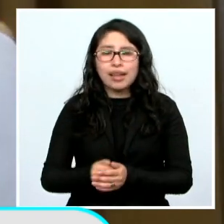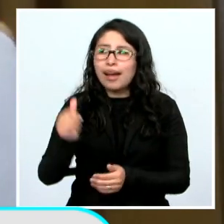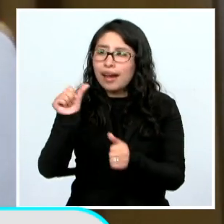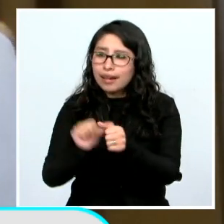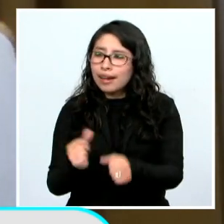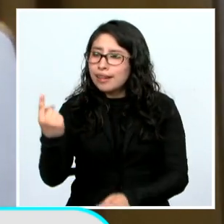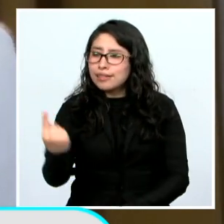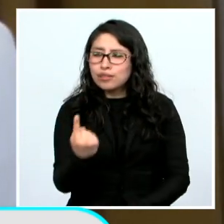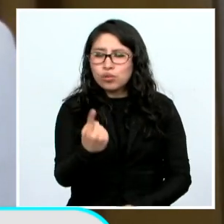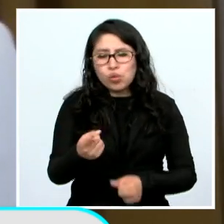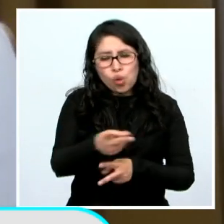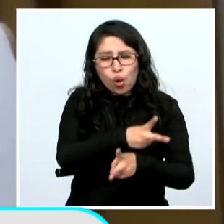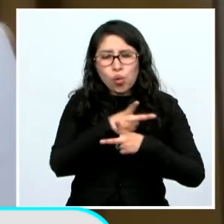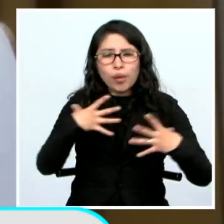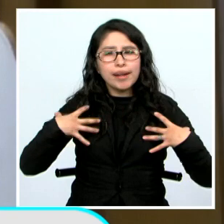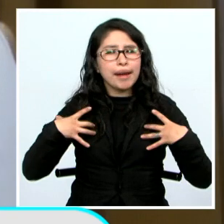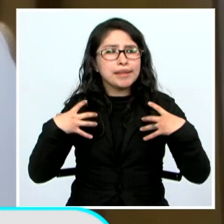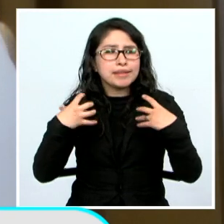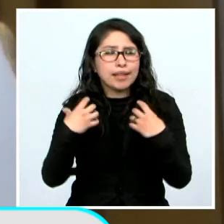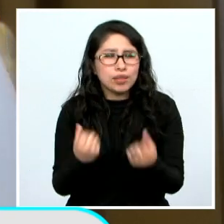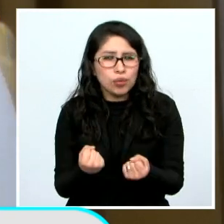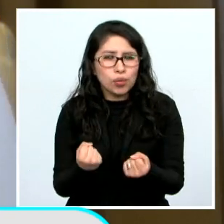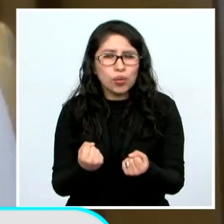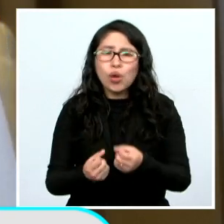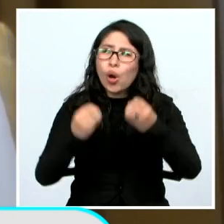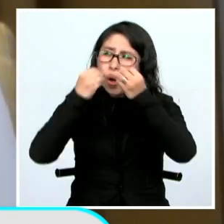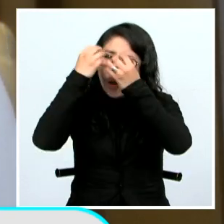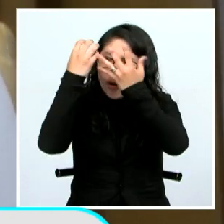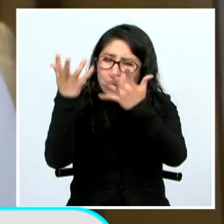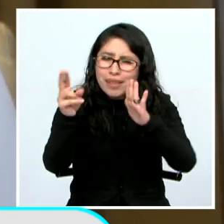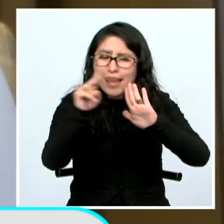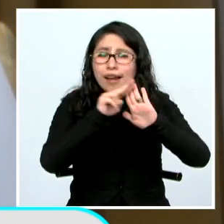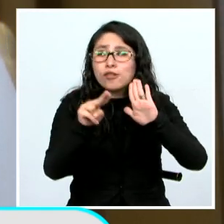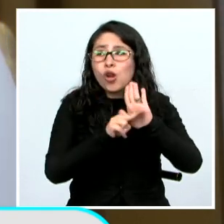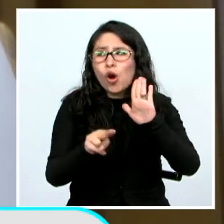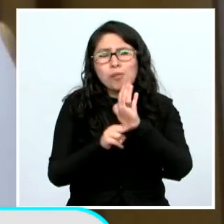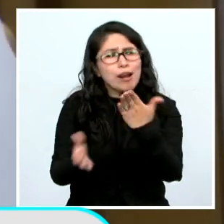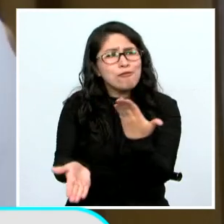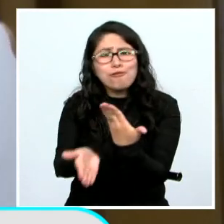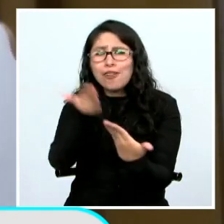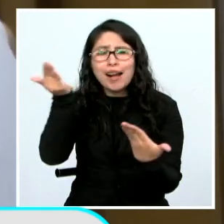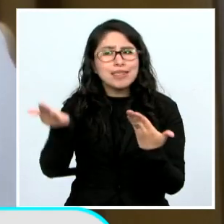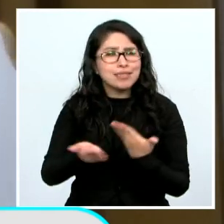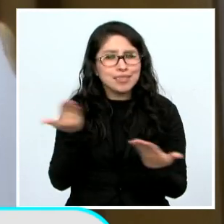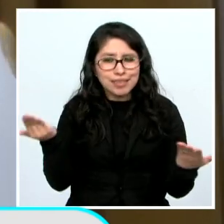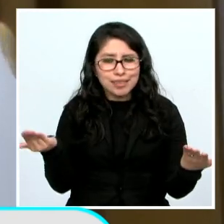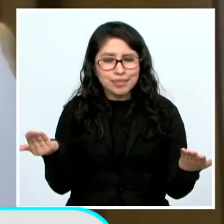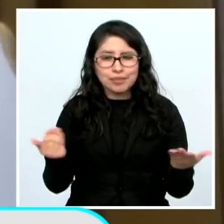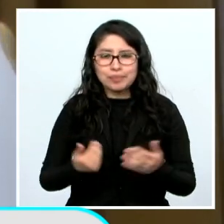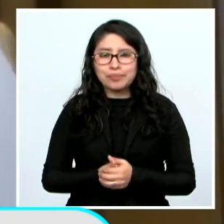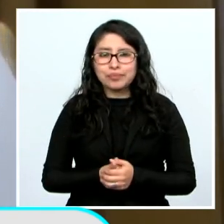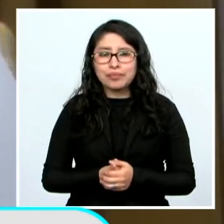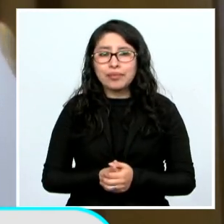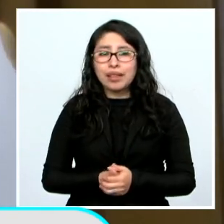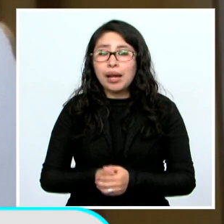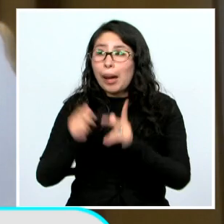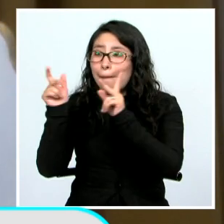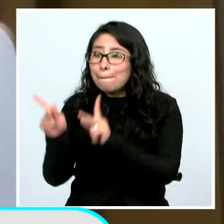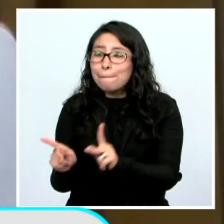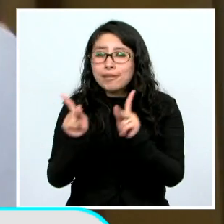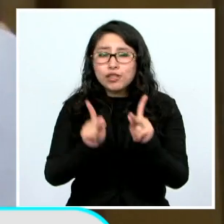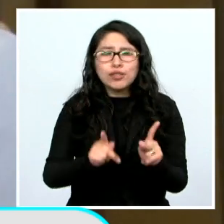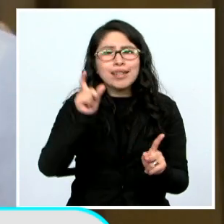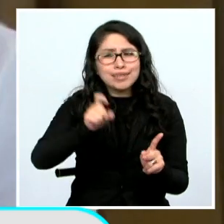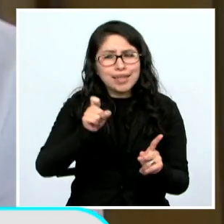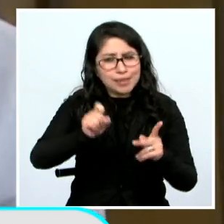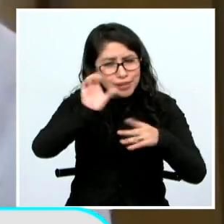la salud. Debemos seguir esos protocolos que son muy simples. Como ciudadanos debemos cumplirlos porque eso van